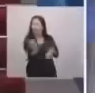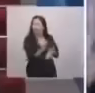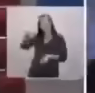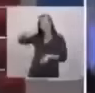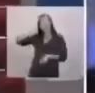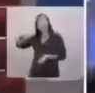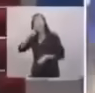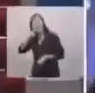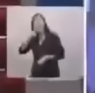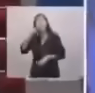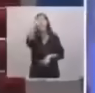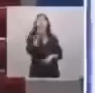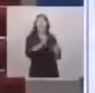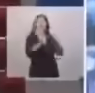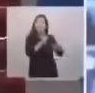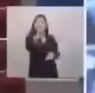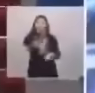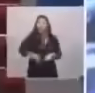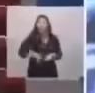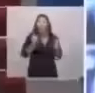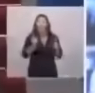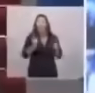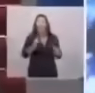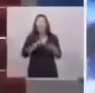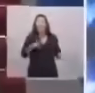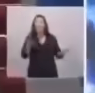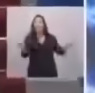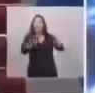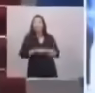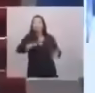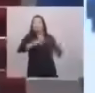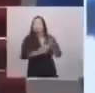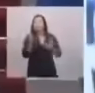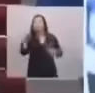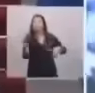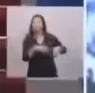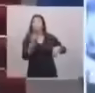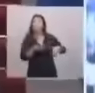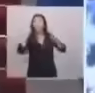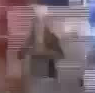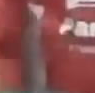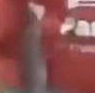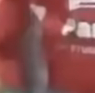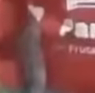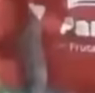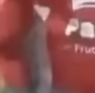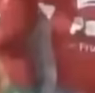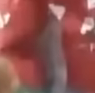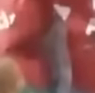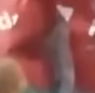libertario liberal libertario Es raro es raro Ah Es raro se sabe porque habrían hablado de un paquete de ocho